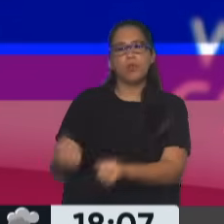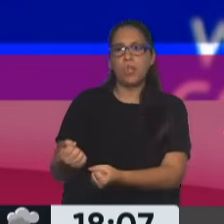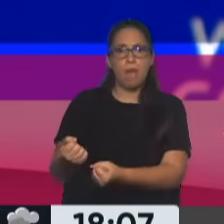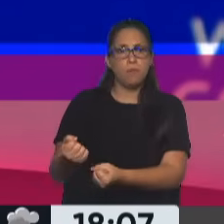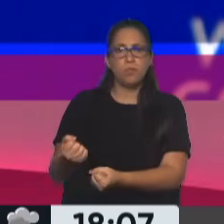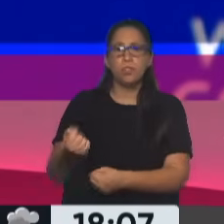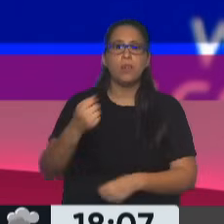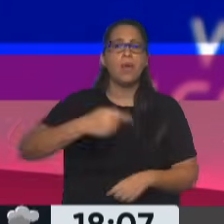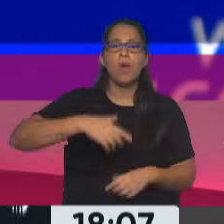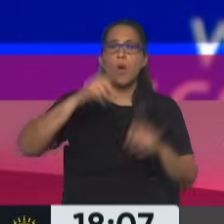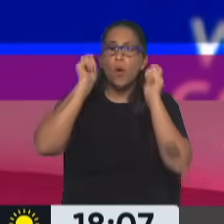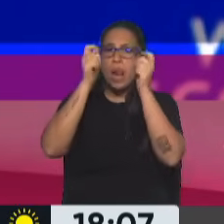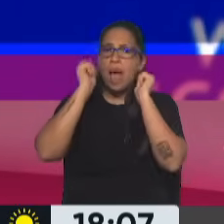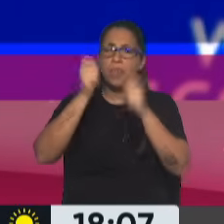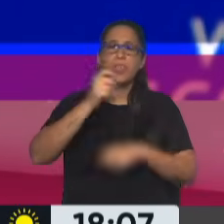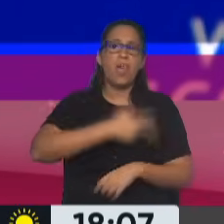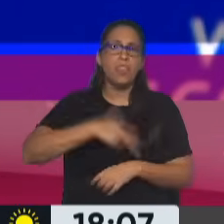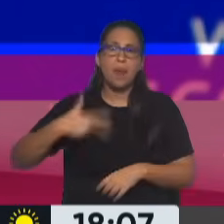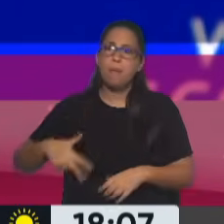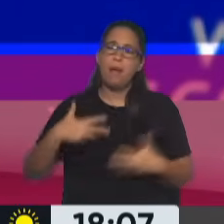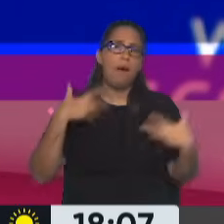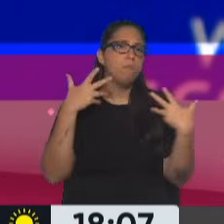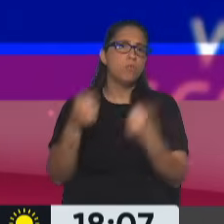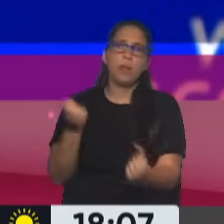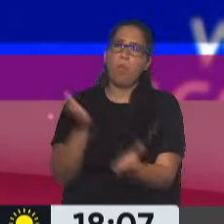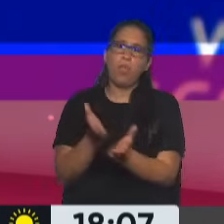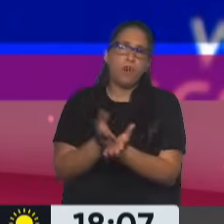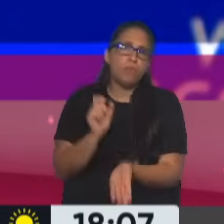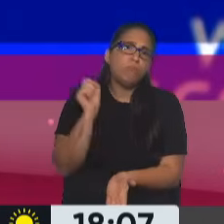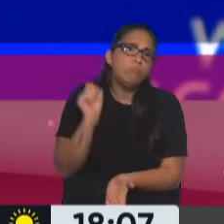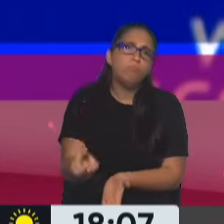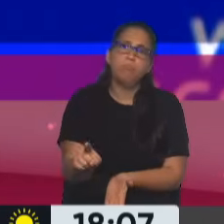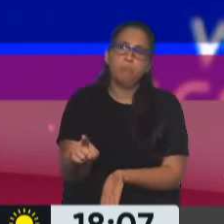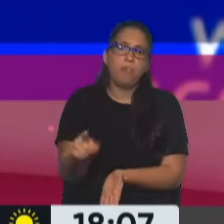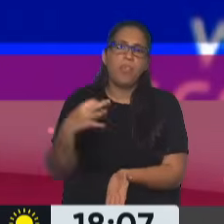and fully support their unique right to determine Greenland's future.